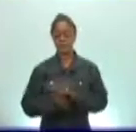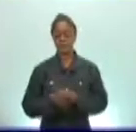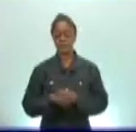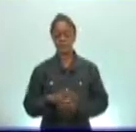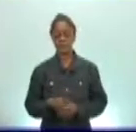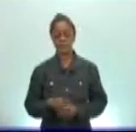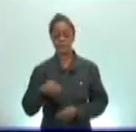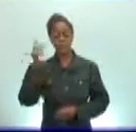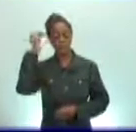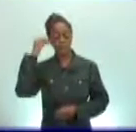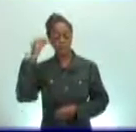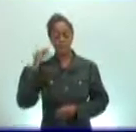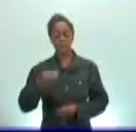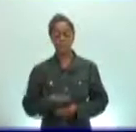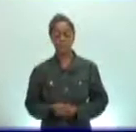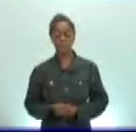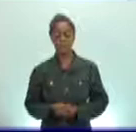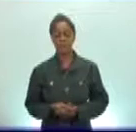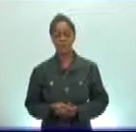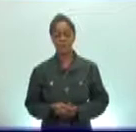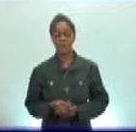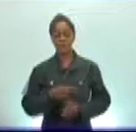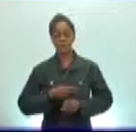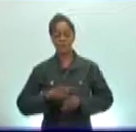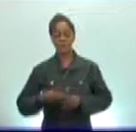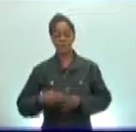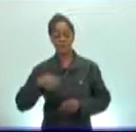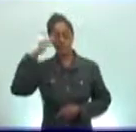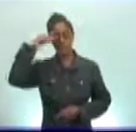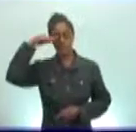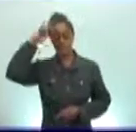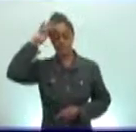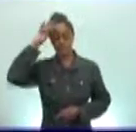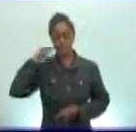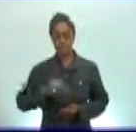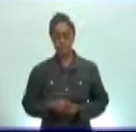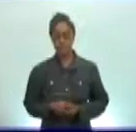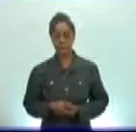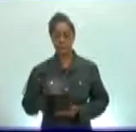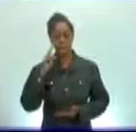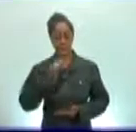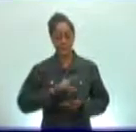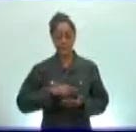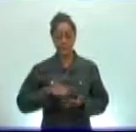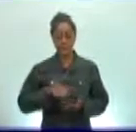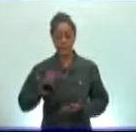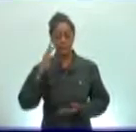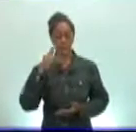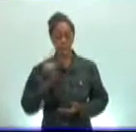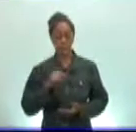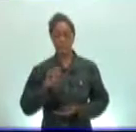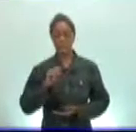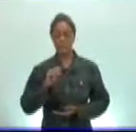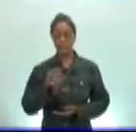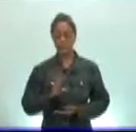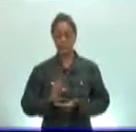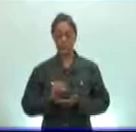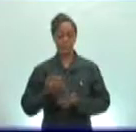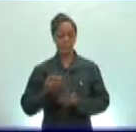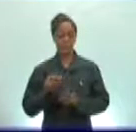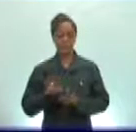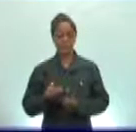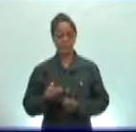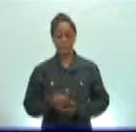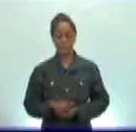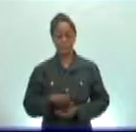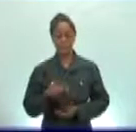en el conocimiento de la historia de Cuba. Lean las páginas que les sugerimos del libro de texto